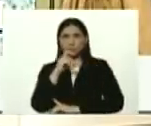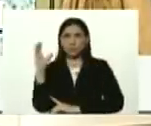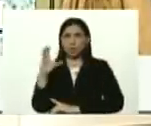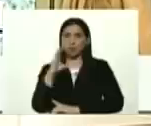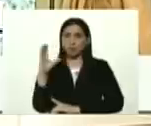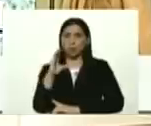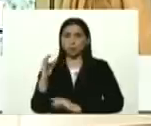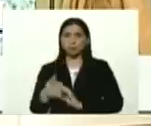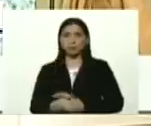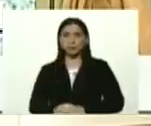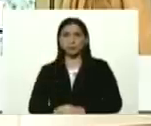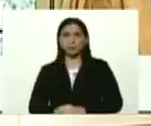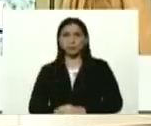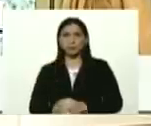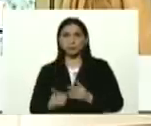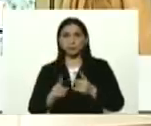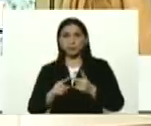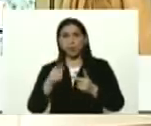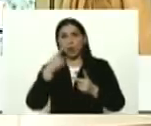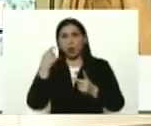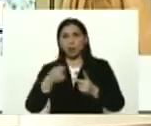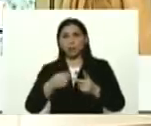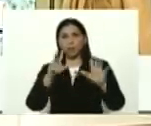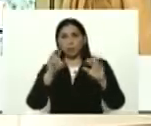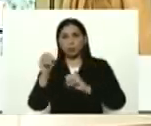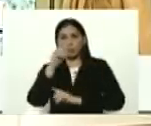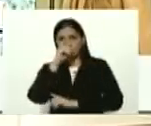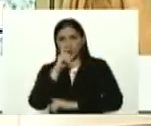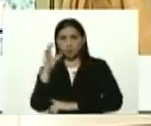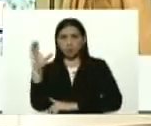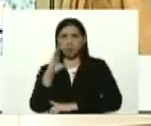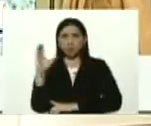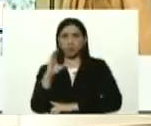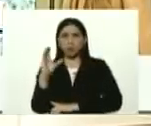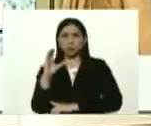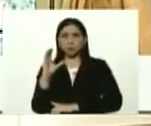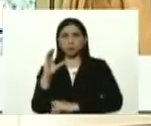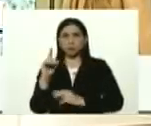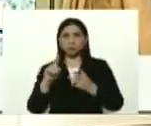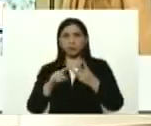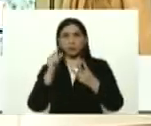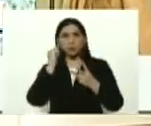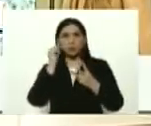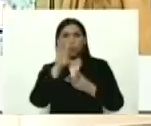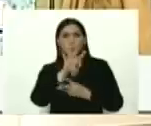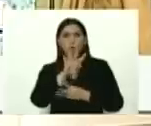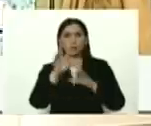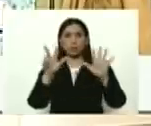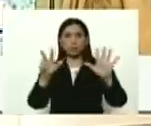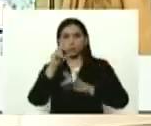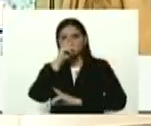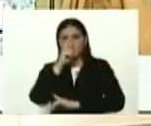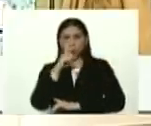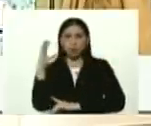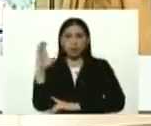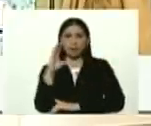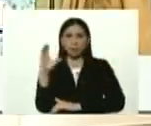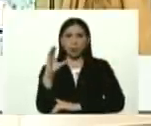Caricuao. Hombre de 80 años, Caricuao. Mujer de 48 años, Caricuao.